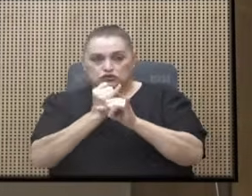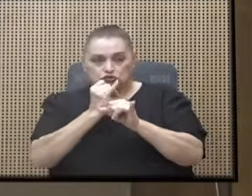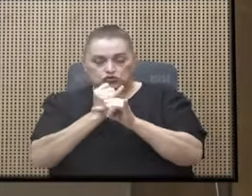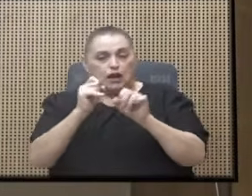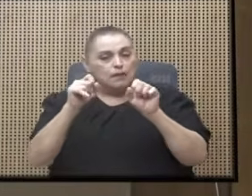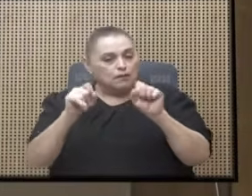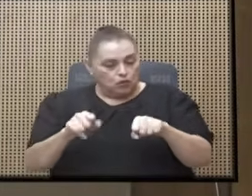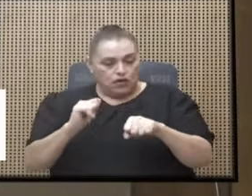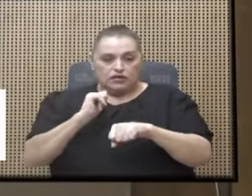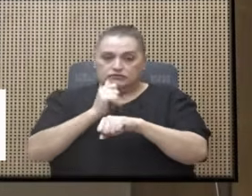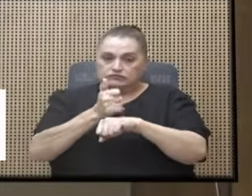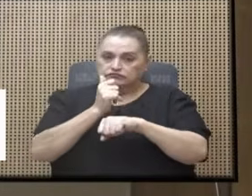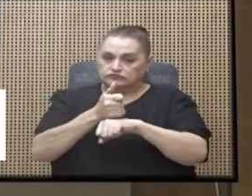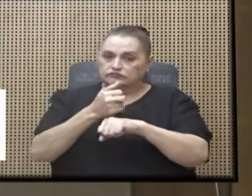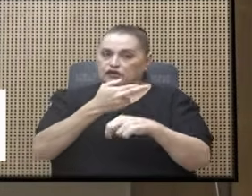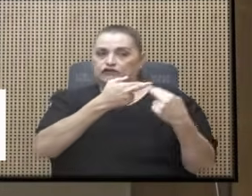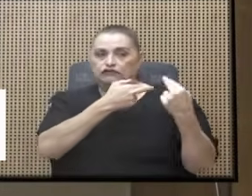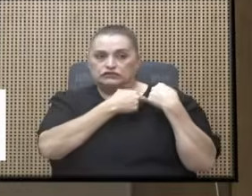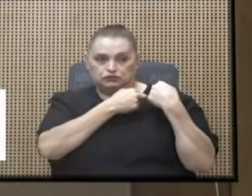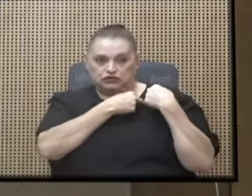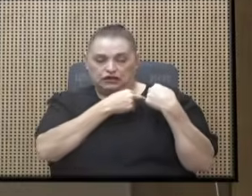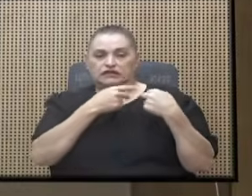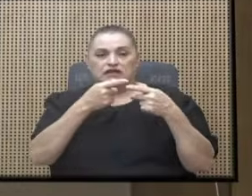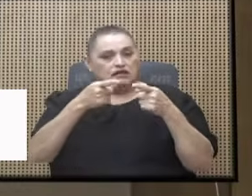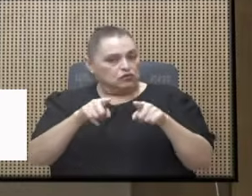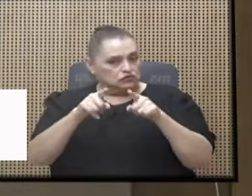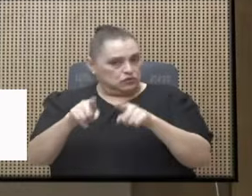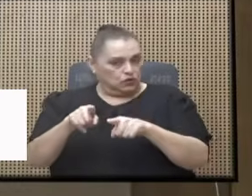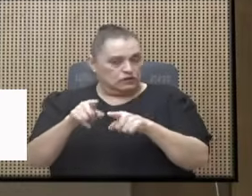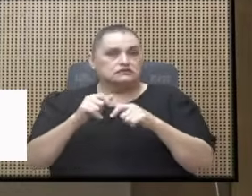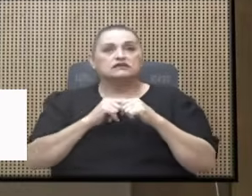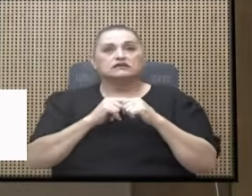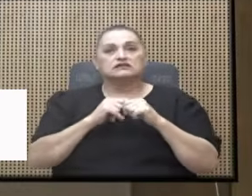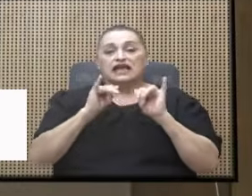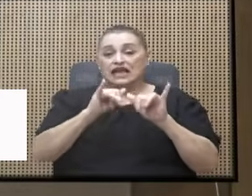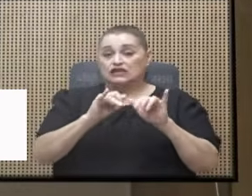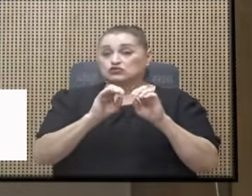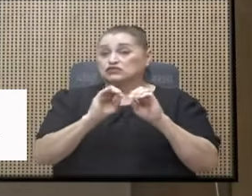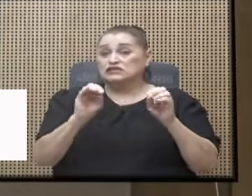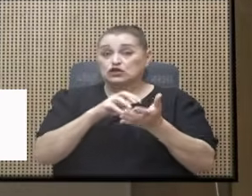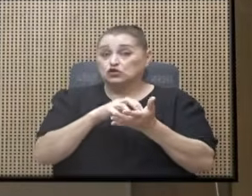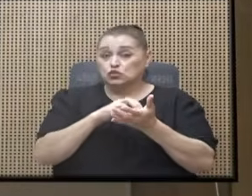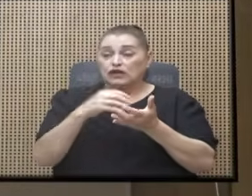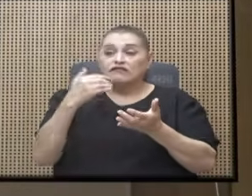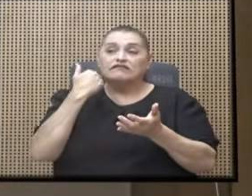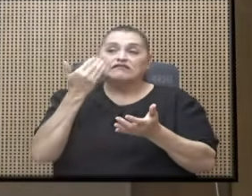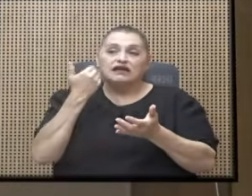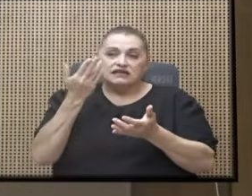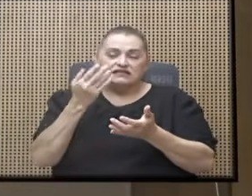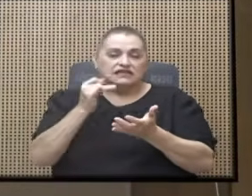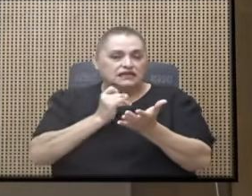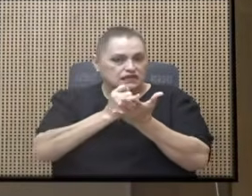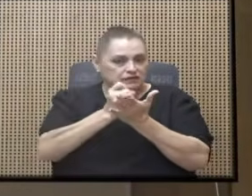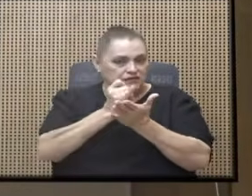podrían establecer responsabilidades y consecuencias. Esto sin duda facilita la investigación